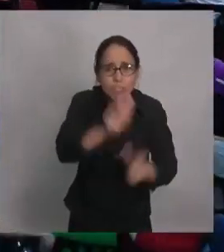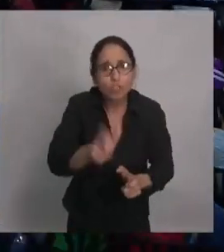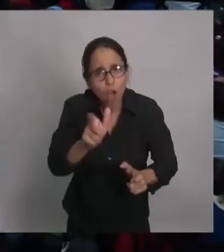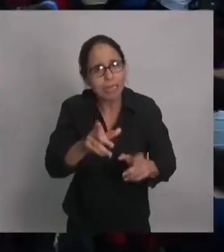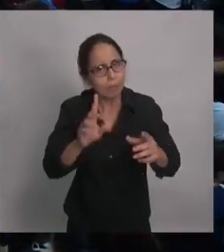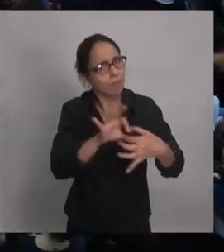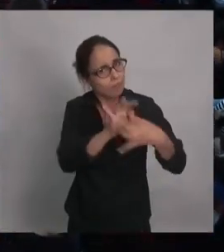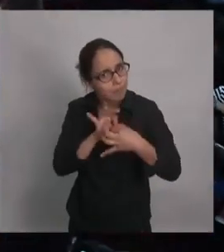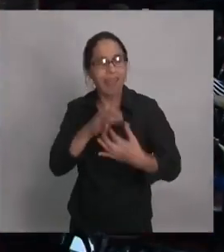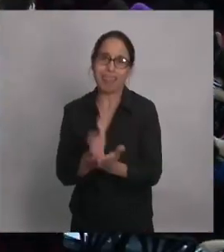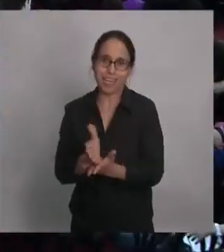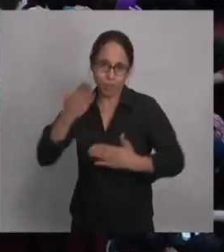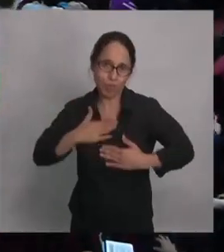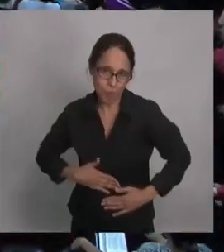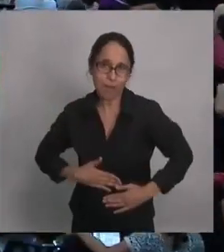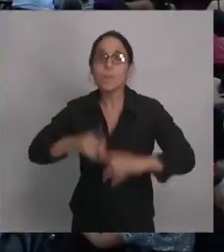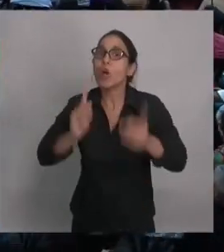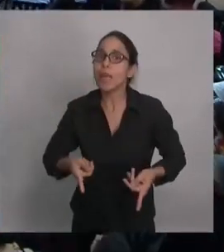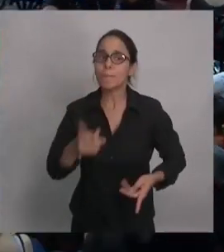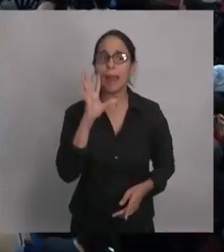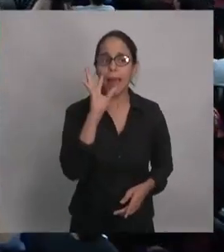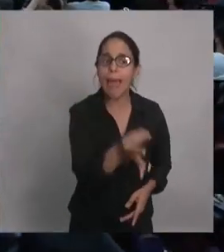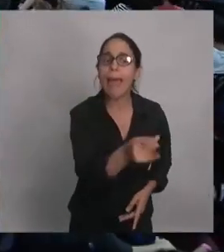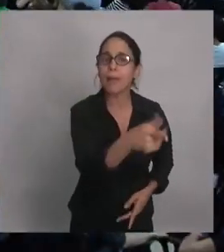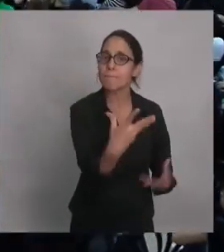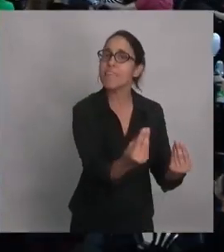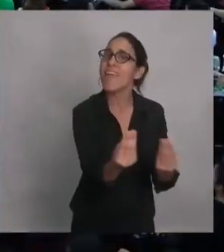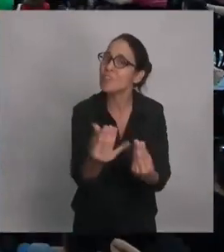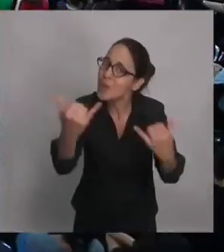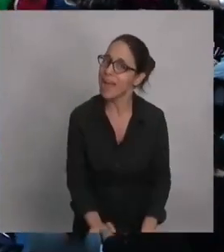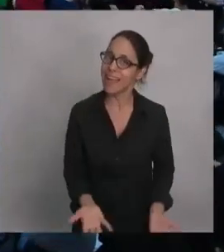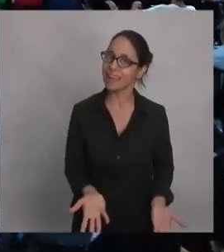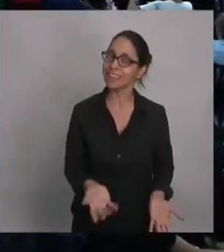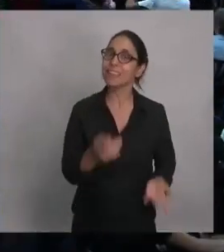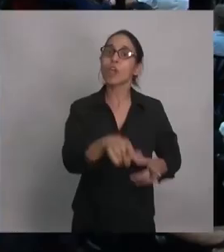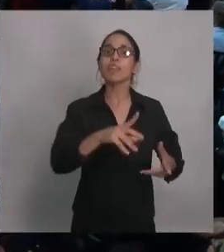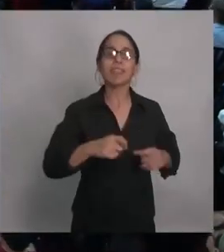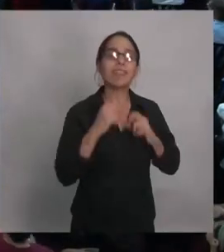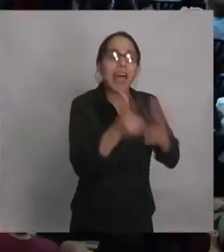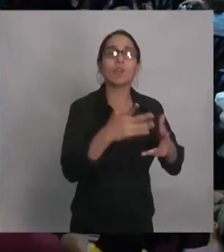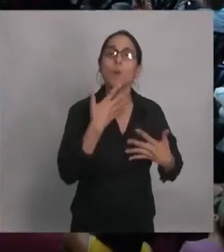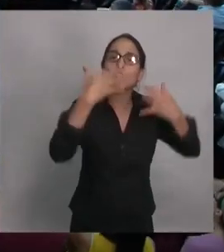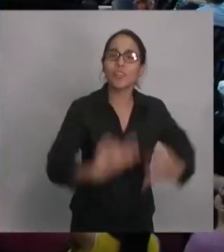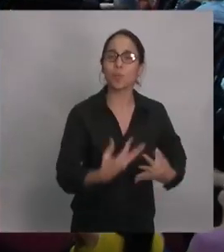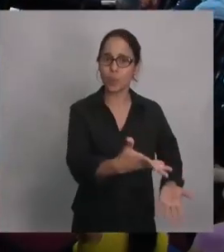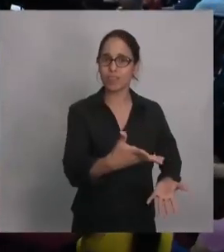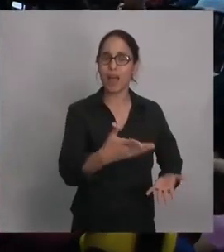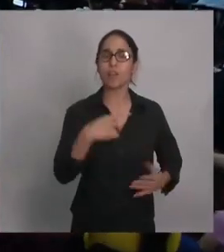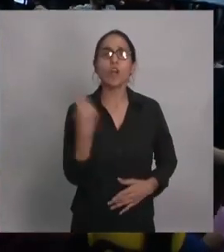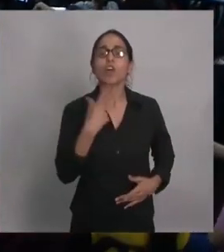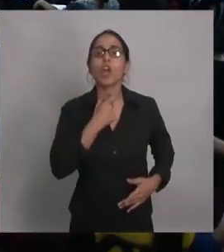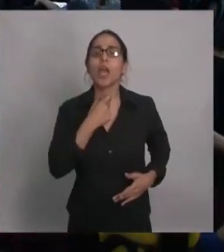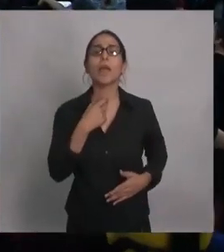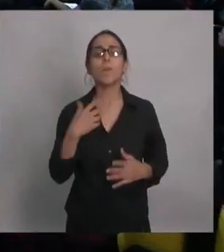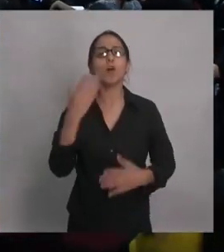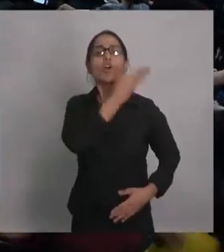también tenemos que reconocer los miedos y darle seguridad. Tenemos que hablar de que queremos orden, un país ordenado, un país que